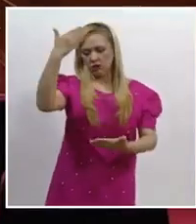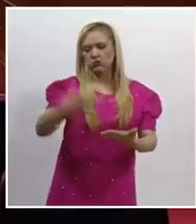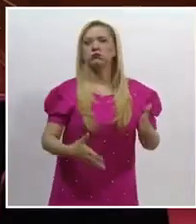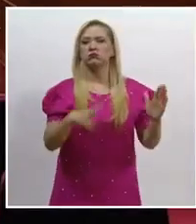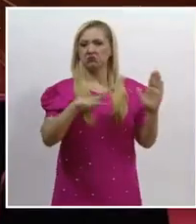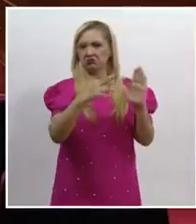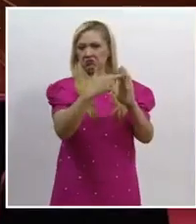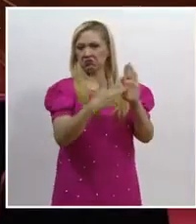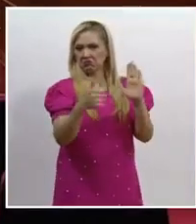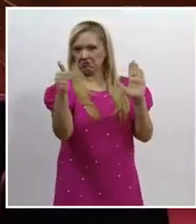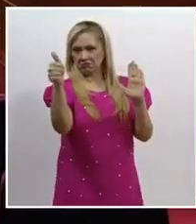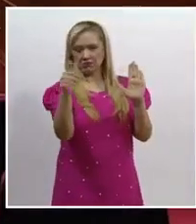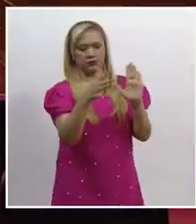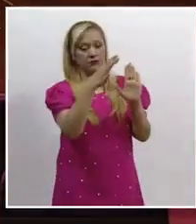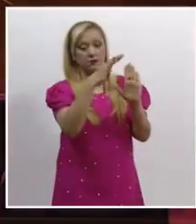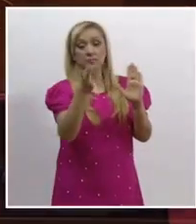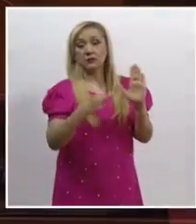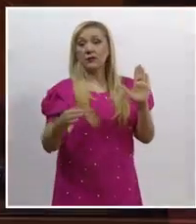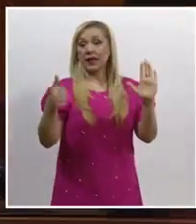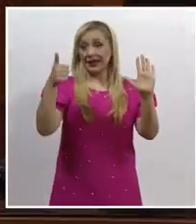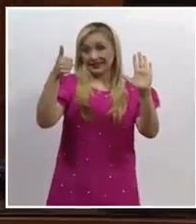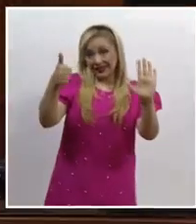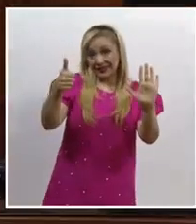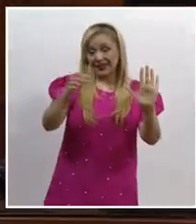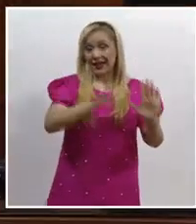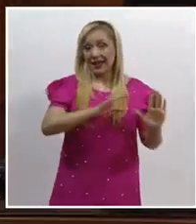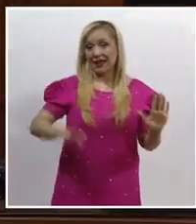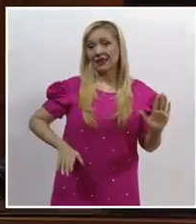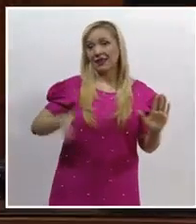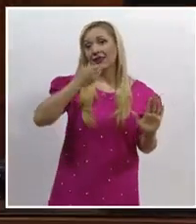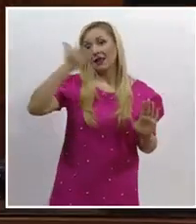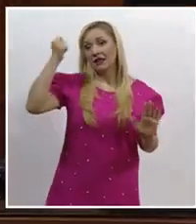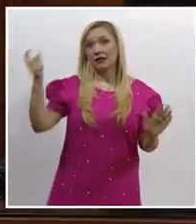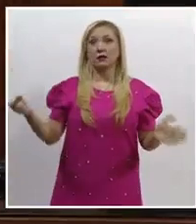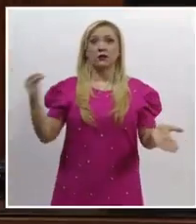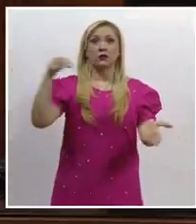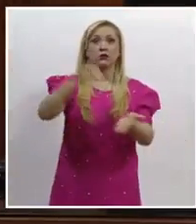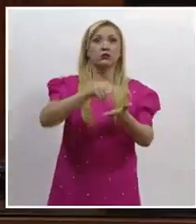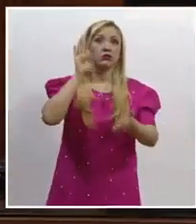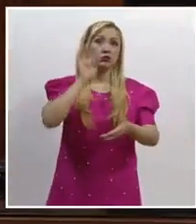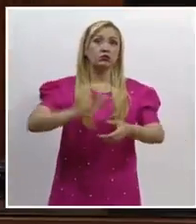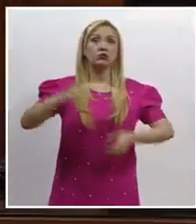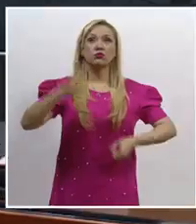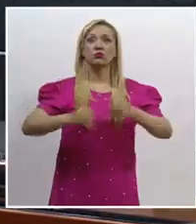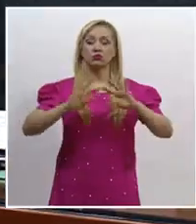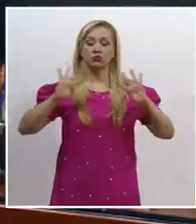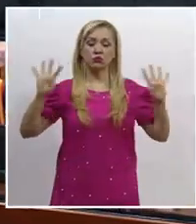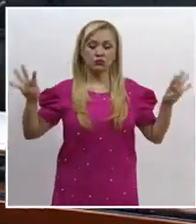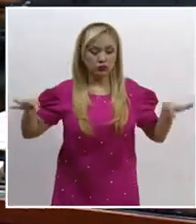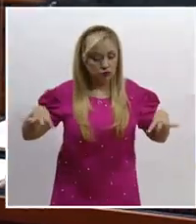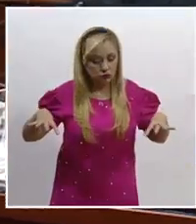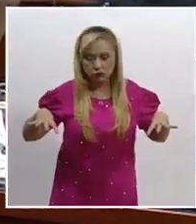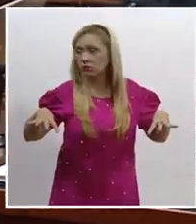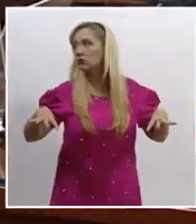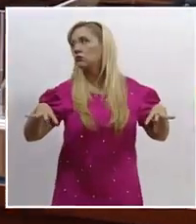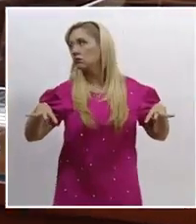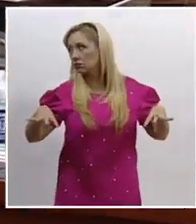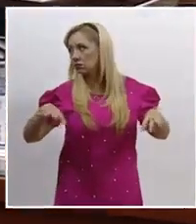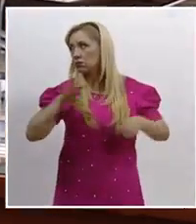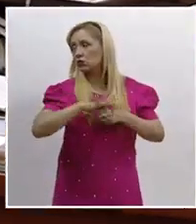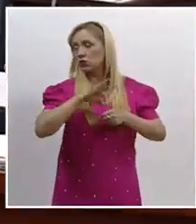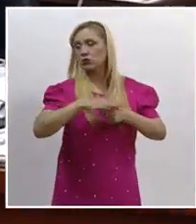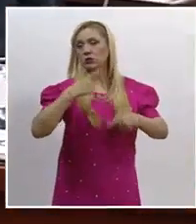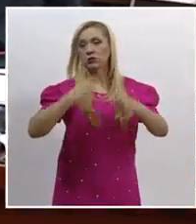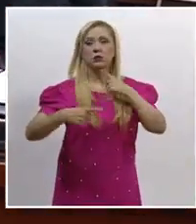ley, de las cuales elegirá a 6 candidatas que comparecerán ante el Pleno de Ministros con el fin de determinar por mayoría de votos a la